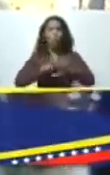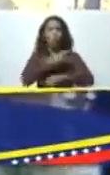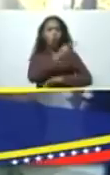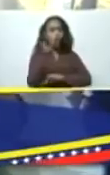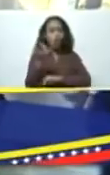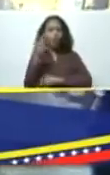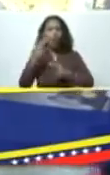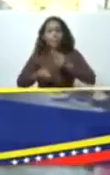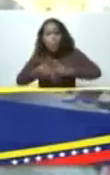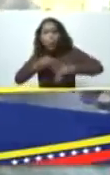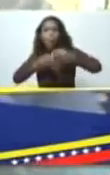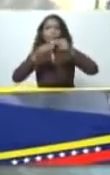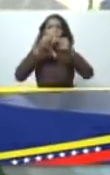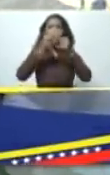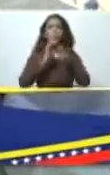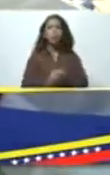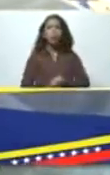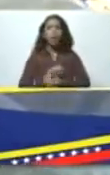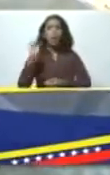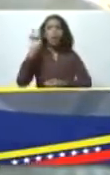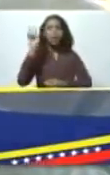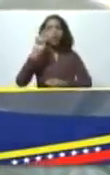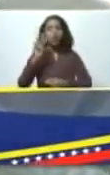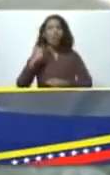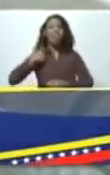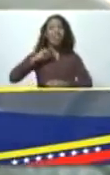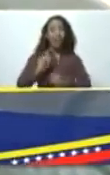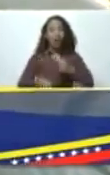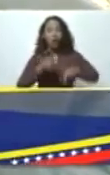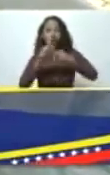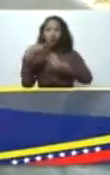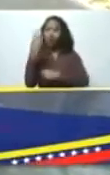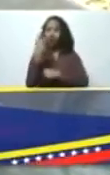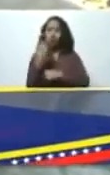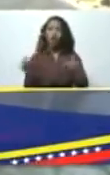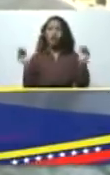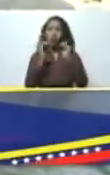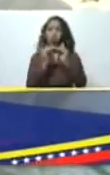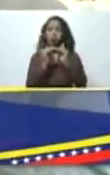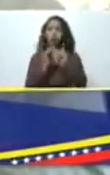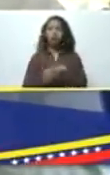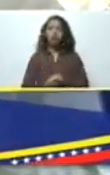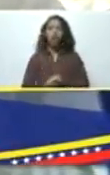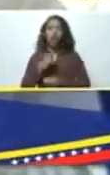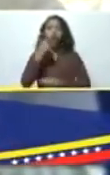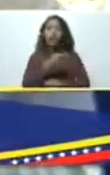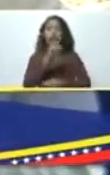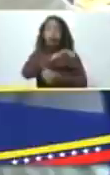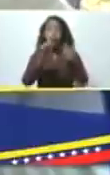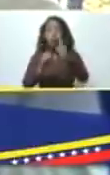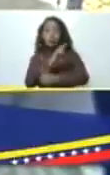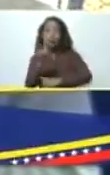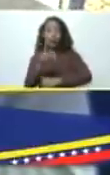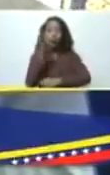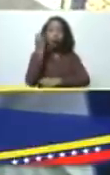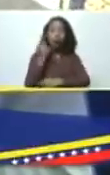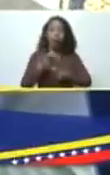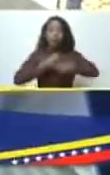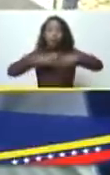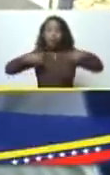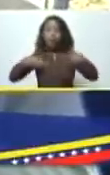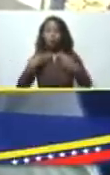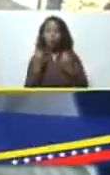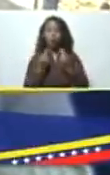están construyendo. Y Venezuela tiene que construirse no solo en lo cuantitativo, lo que decía la vicepresidenta ayer, el crecimiento